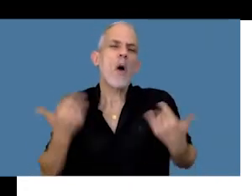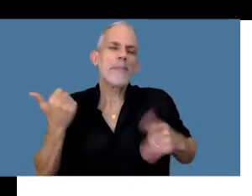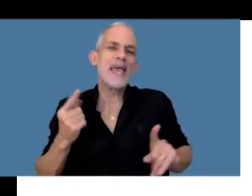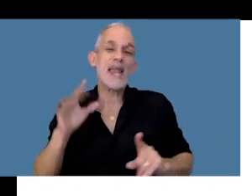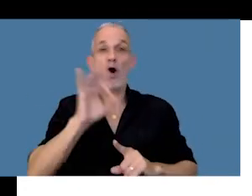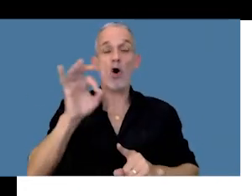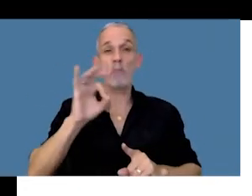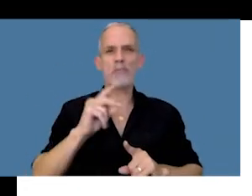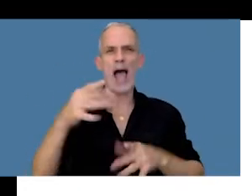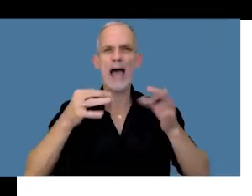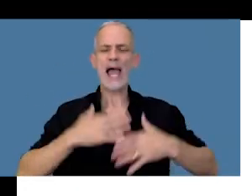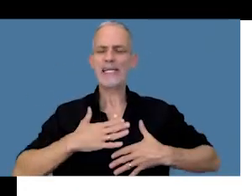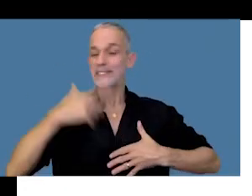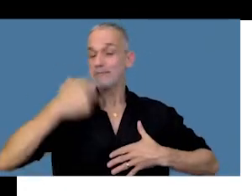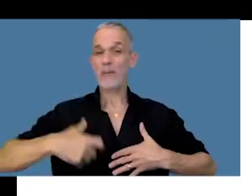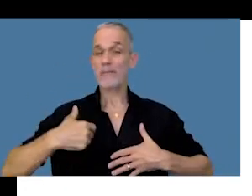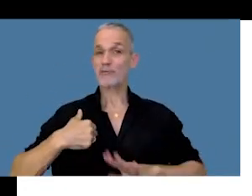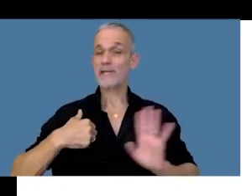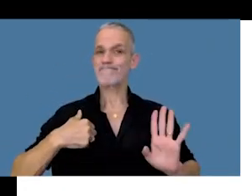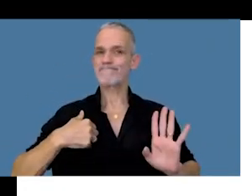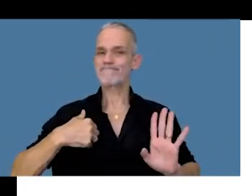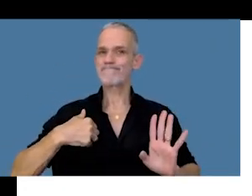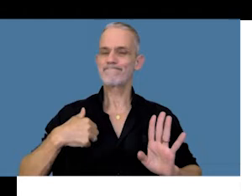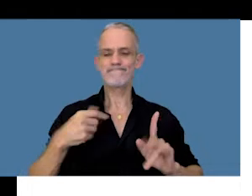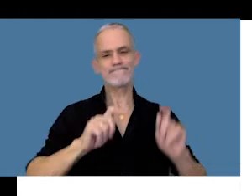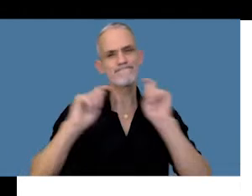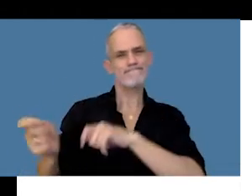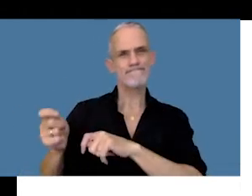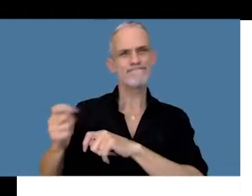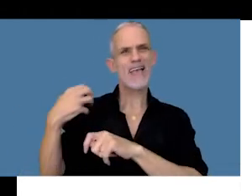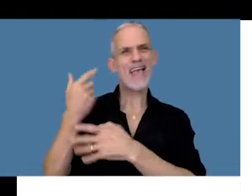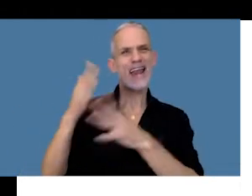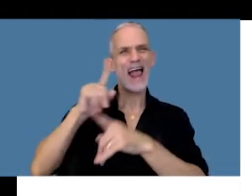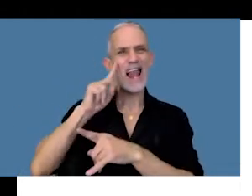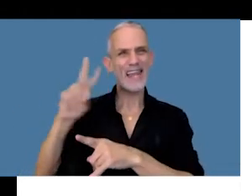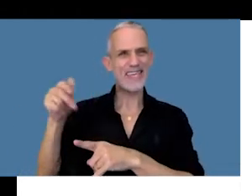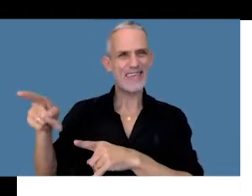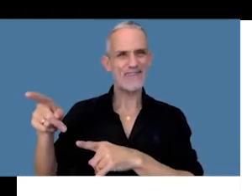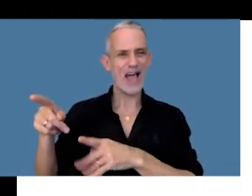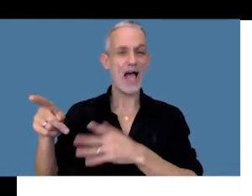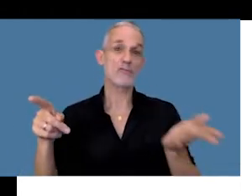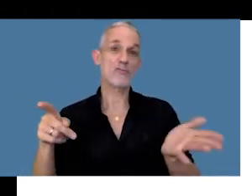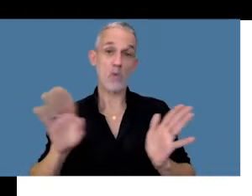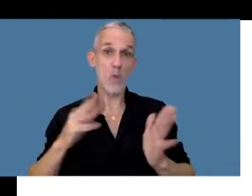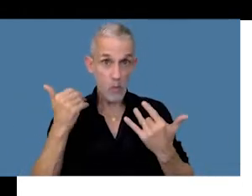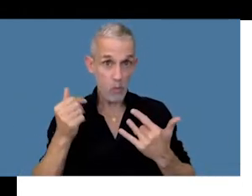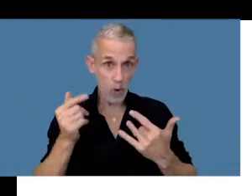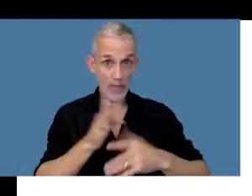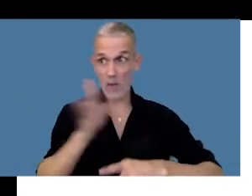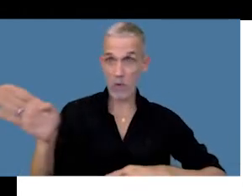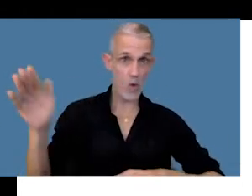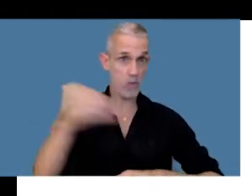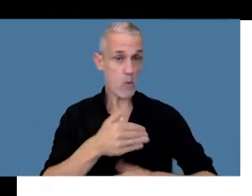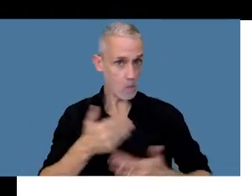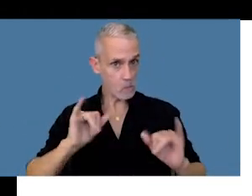de análisis personal y demás, se pasa al régimen general. ¿Se puede ir? Sí, en cualquier